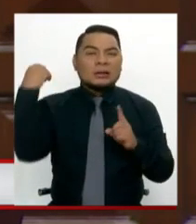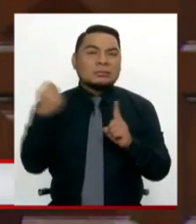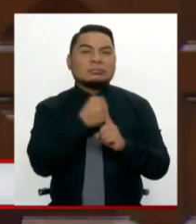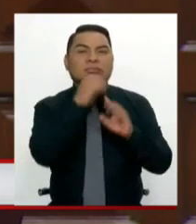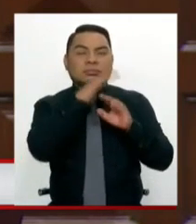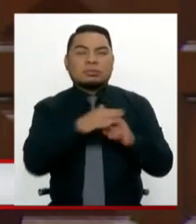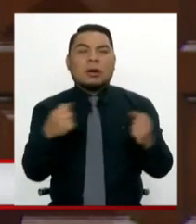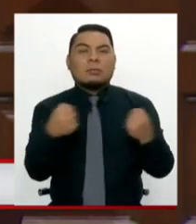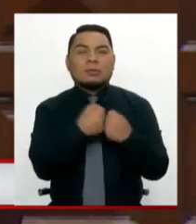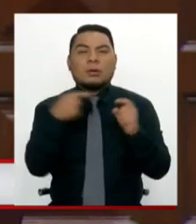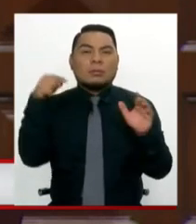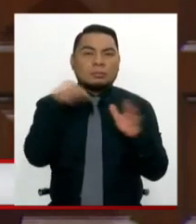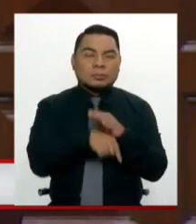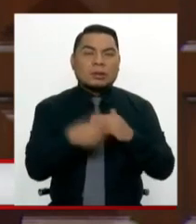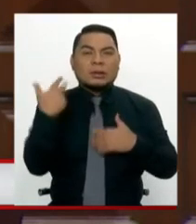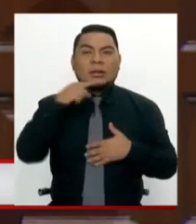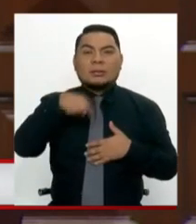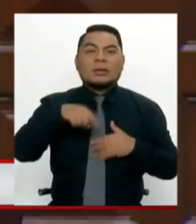del periodo de violencia